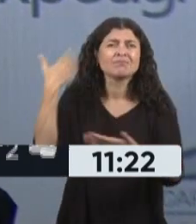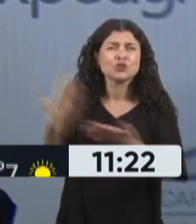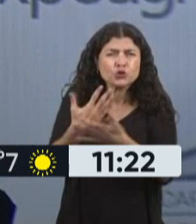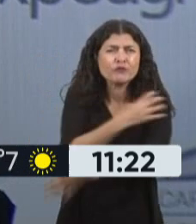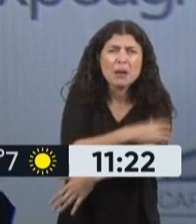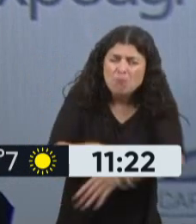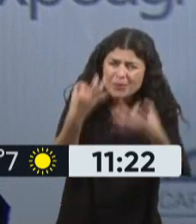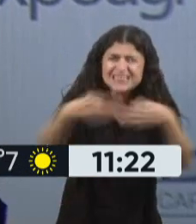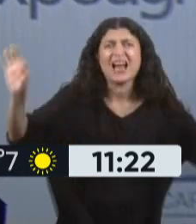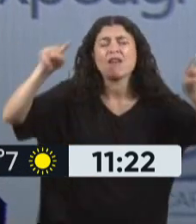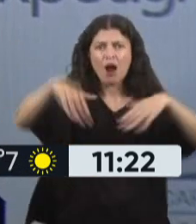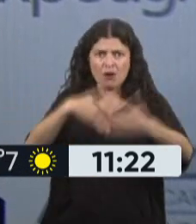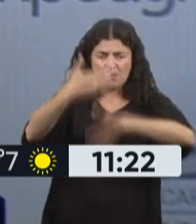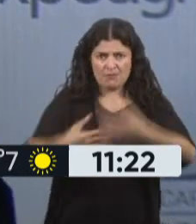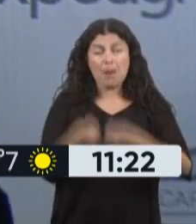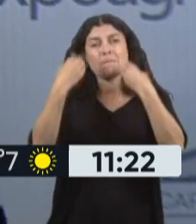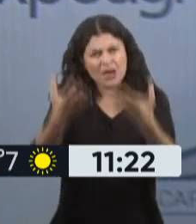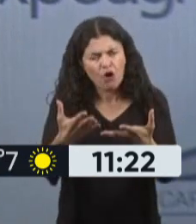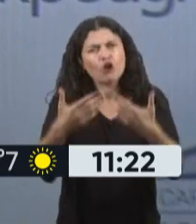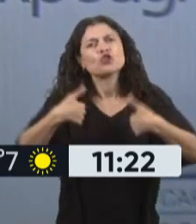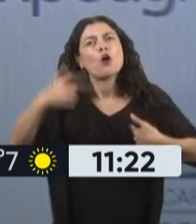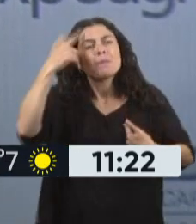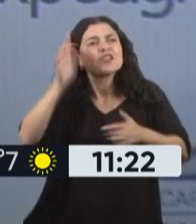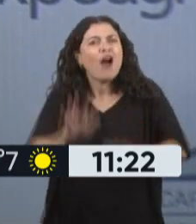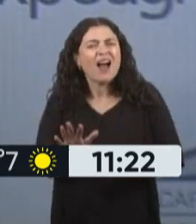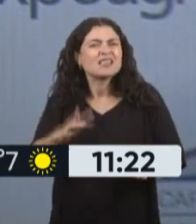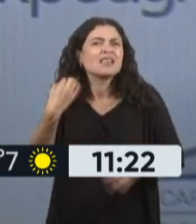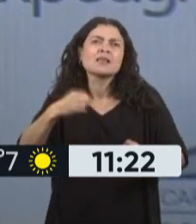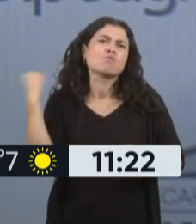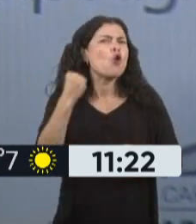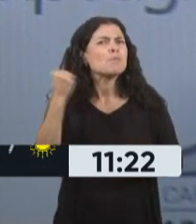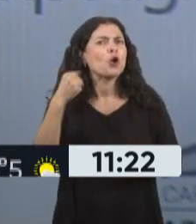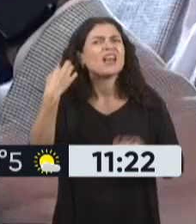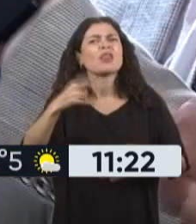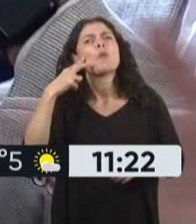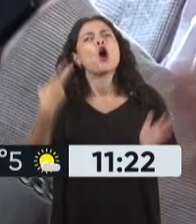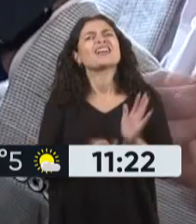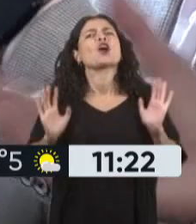argentinos. Y eso sí que también es un logro enorme que creo que vale la pena destacar.